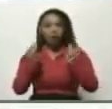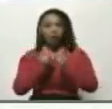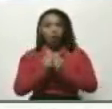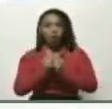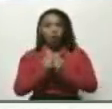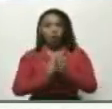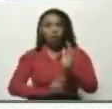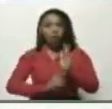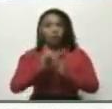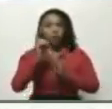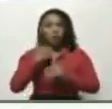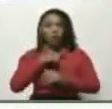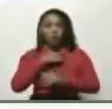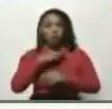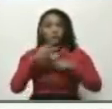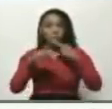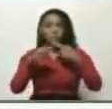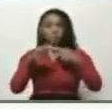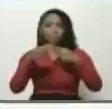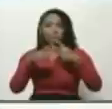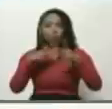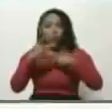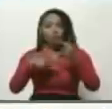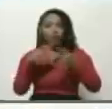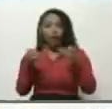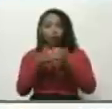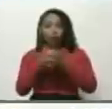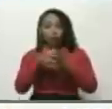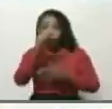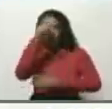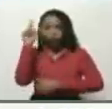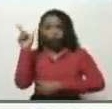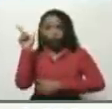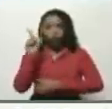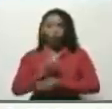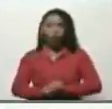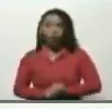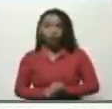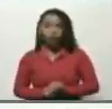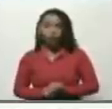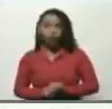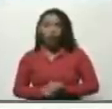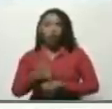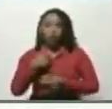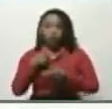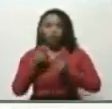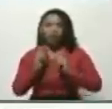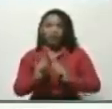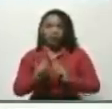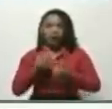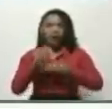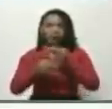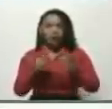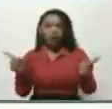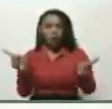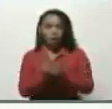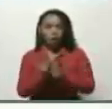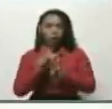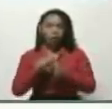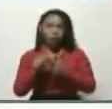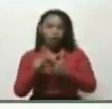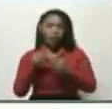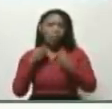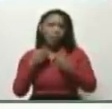el desarrollo de nuestra política en el Partido Socialista Unido de Venezuela. Voy a tratar de ser breve entonces para